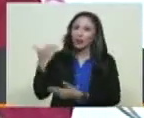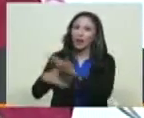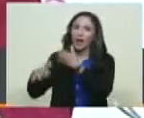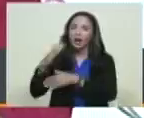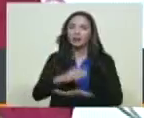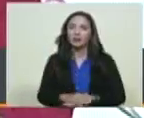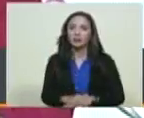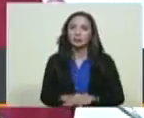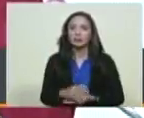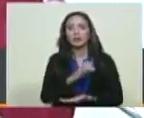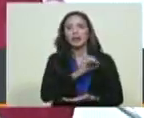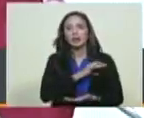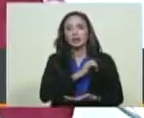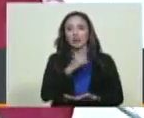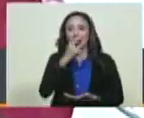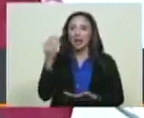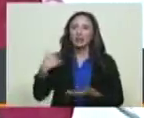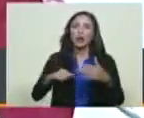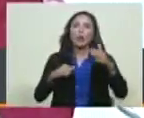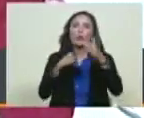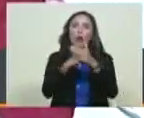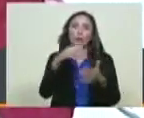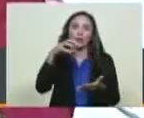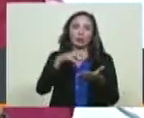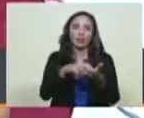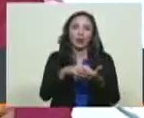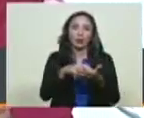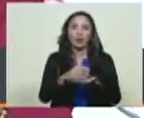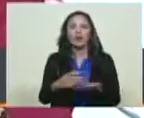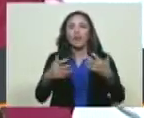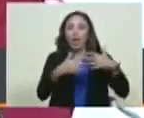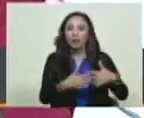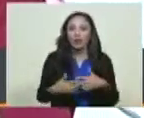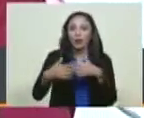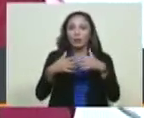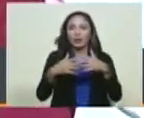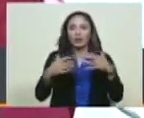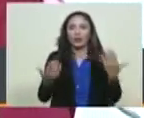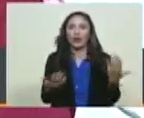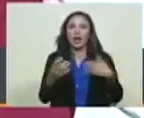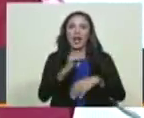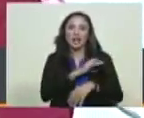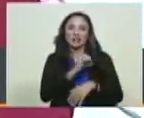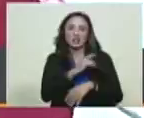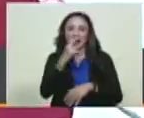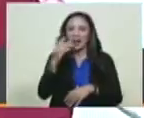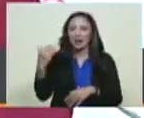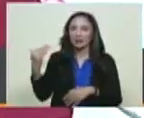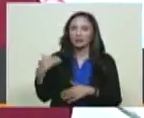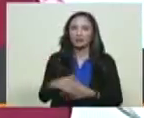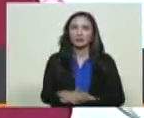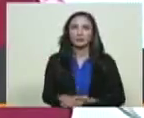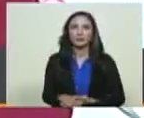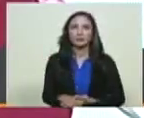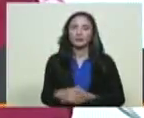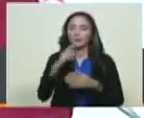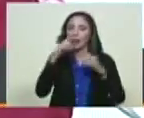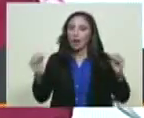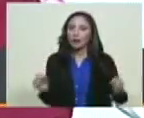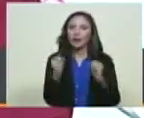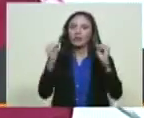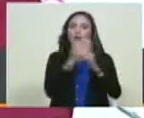democrático de chile el gran líder salvador allende que viva